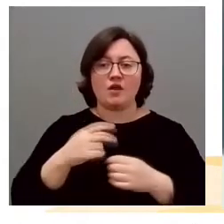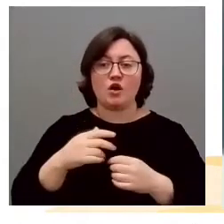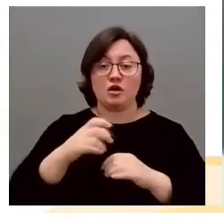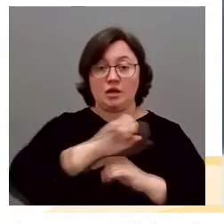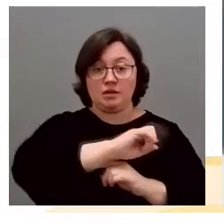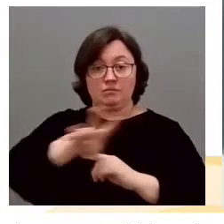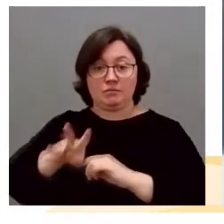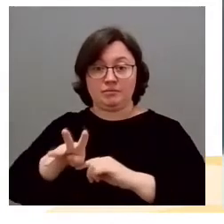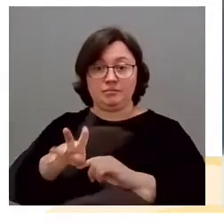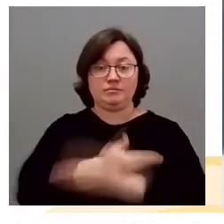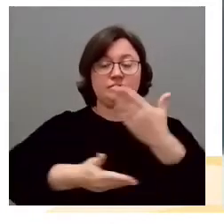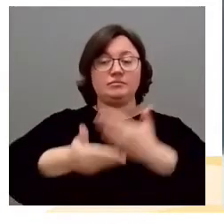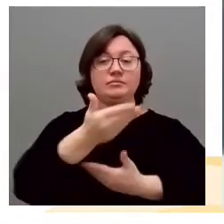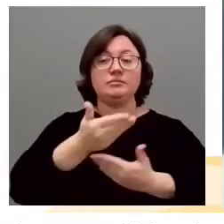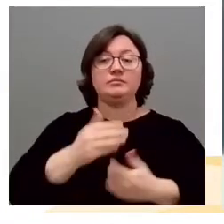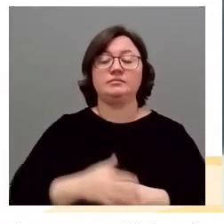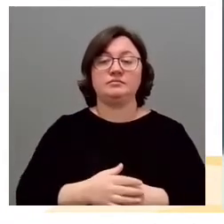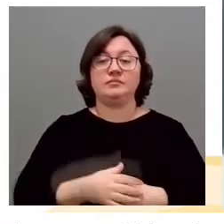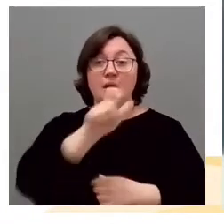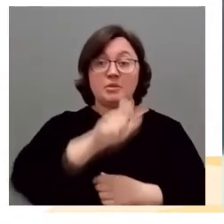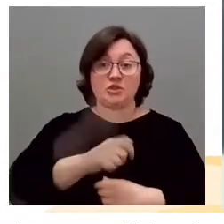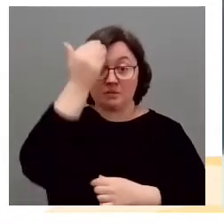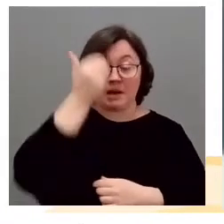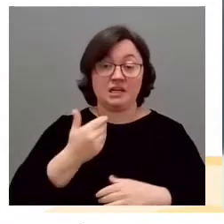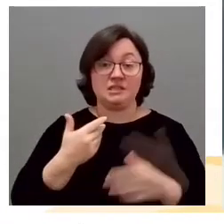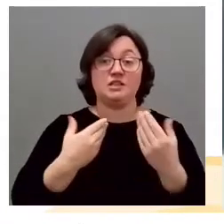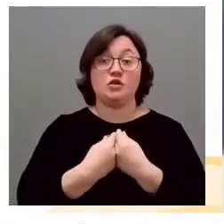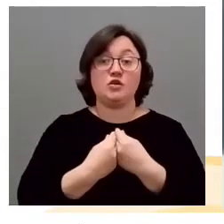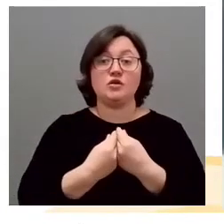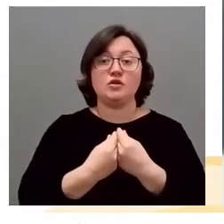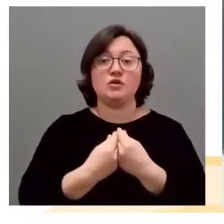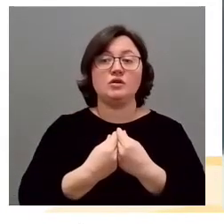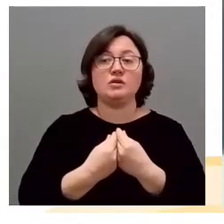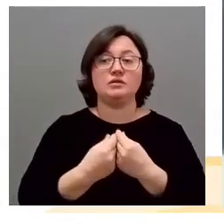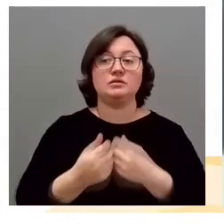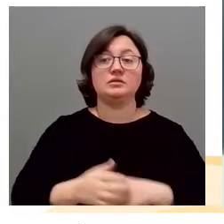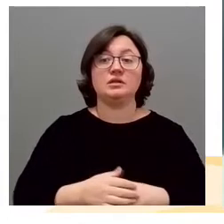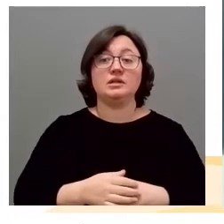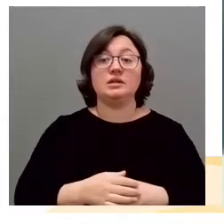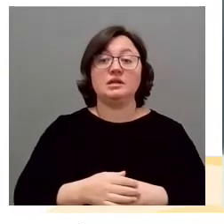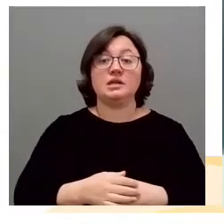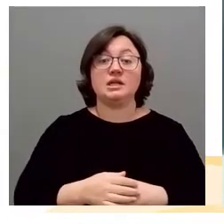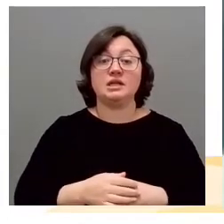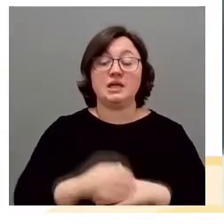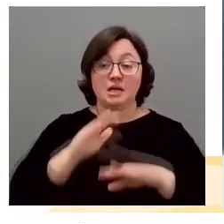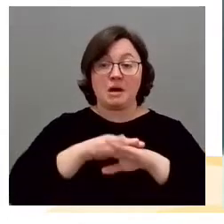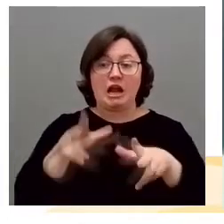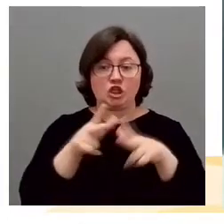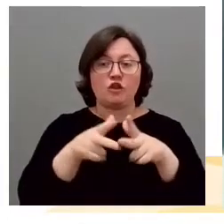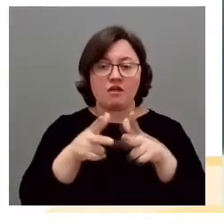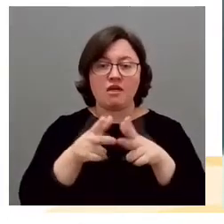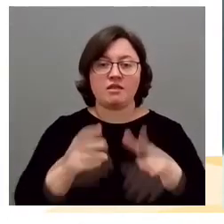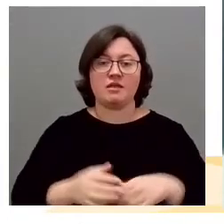para las personas con parálisis cerebral y para la sociedad.